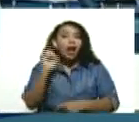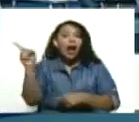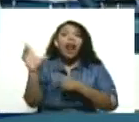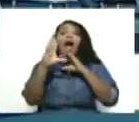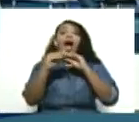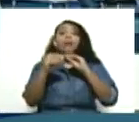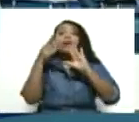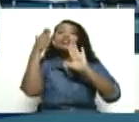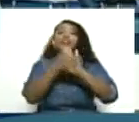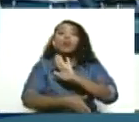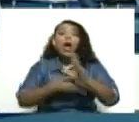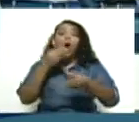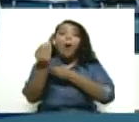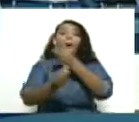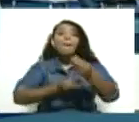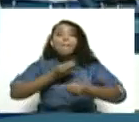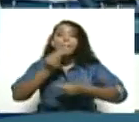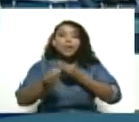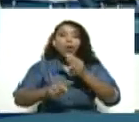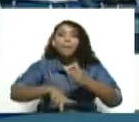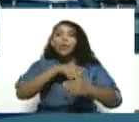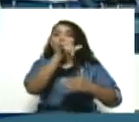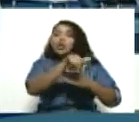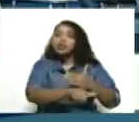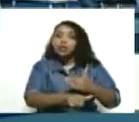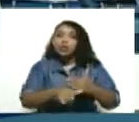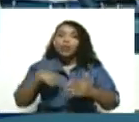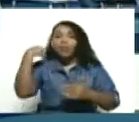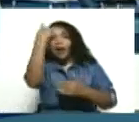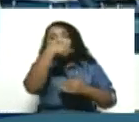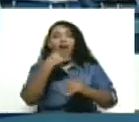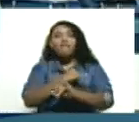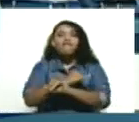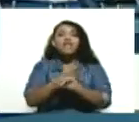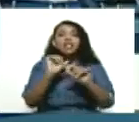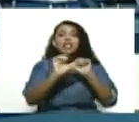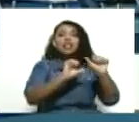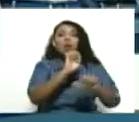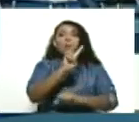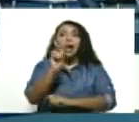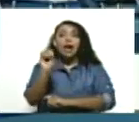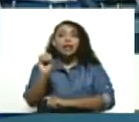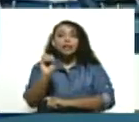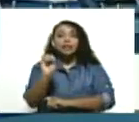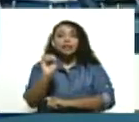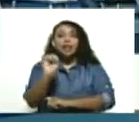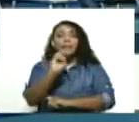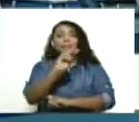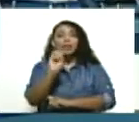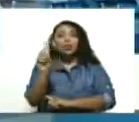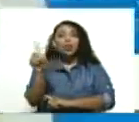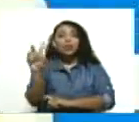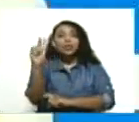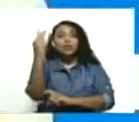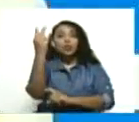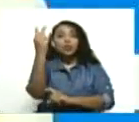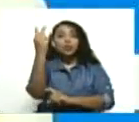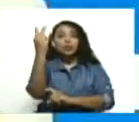cómo el proyecto de Cara a finales del siglo XX y de cara al Siglo 21 es la